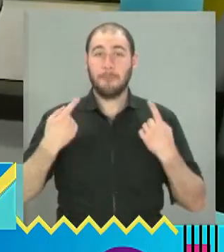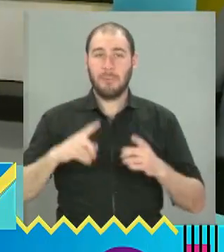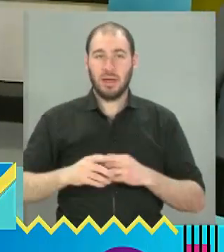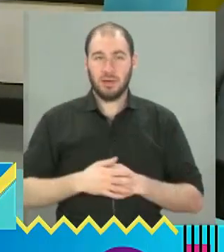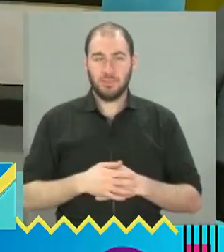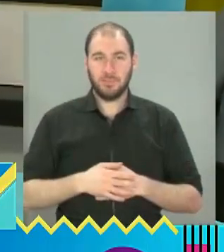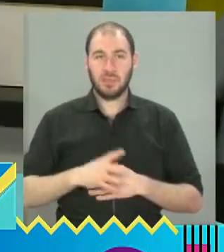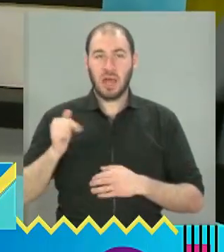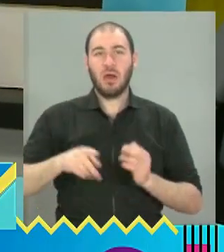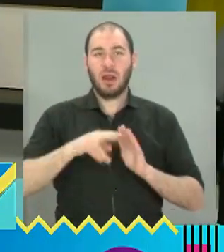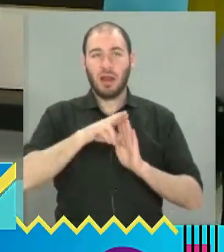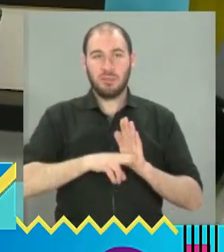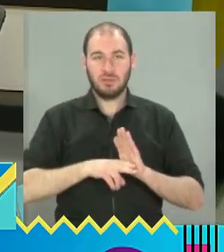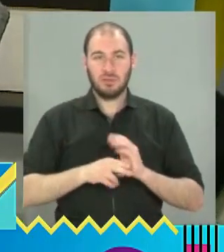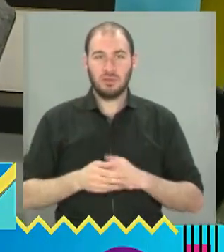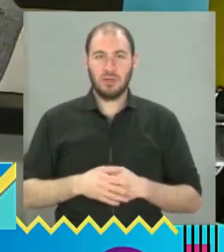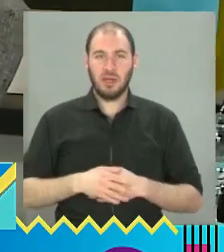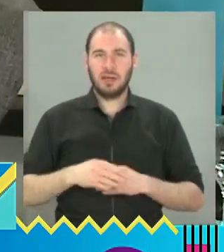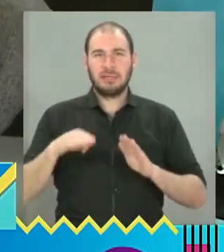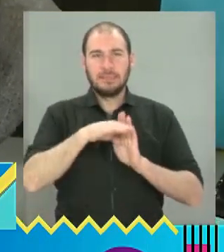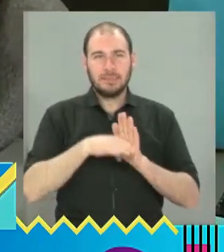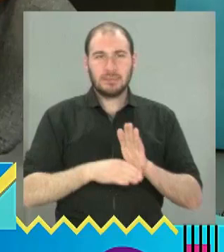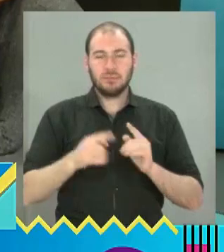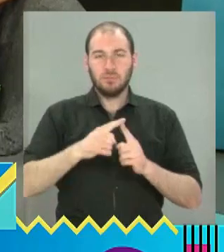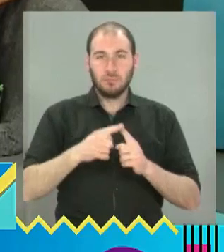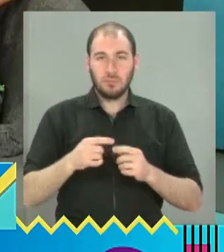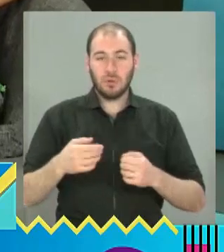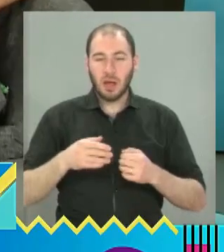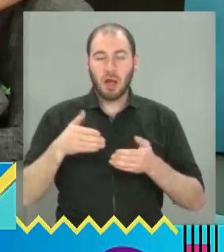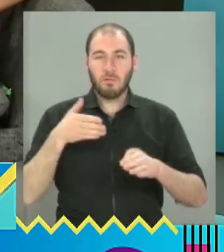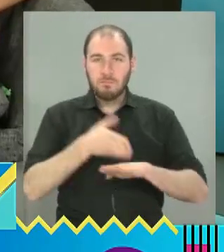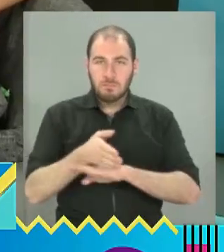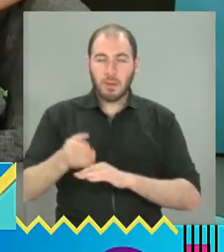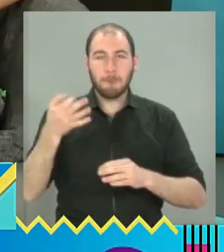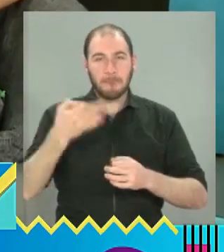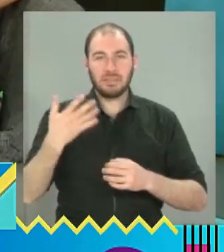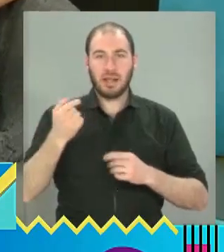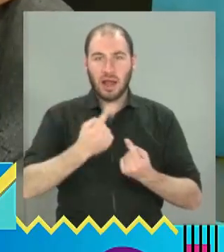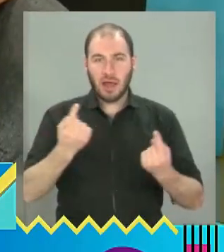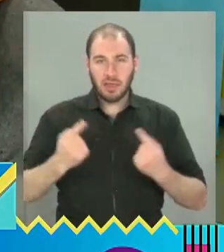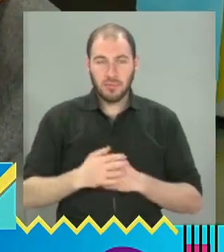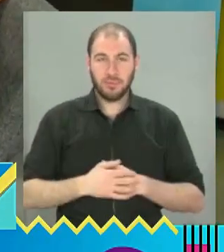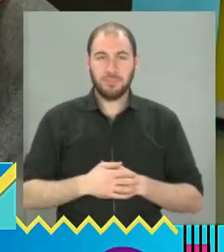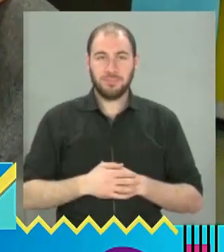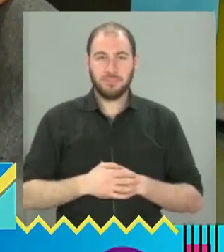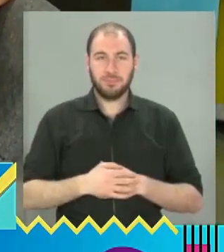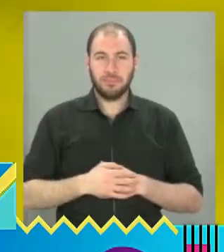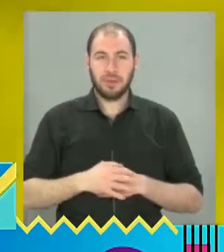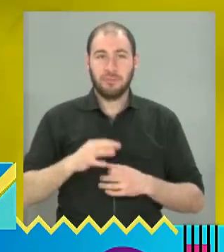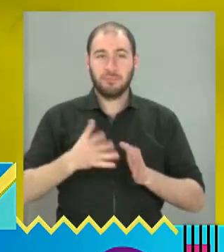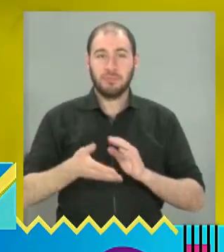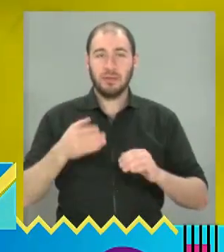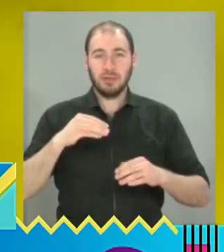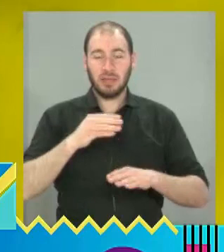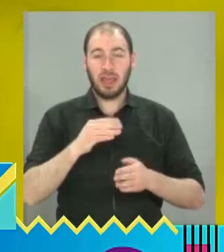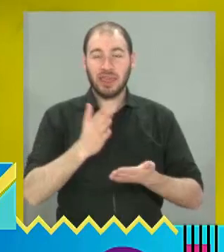tratado de regular y especificar un poco las instituciones y los abordajes puntuales de cada uno de los tipos de vulneración